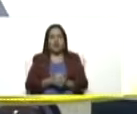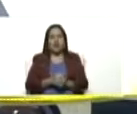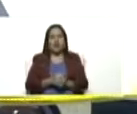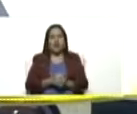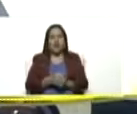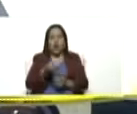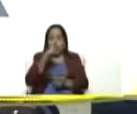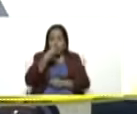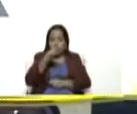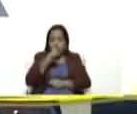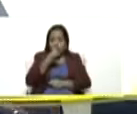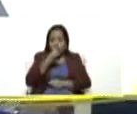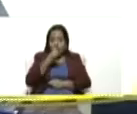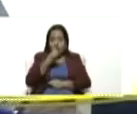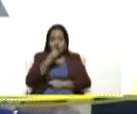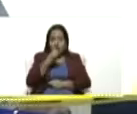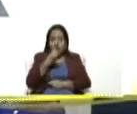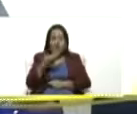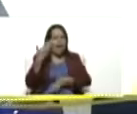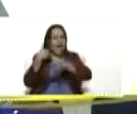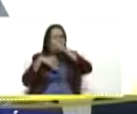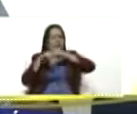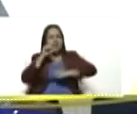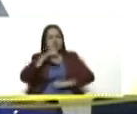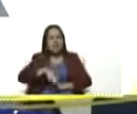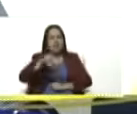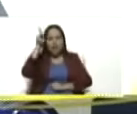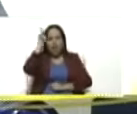comiendo como comían nuestros ancestros.